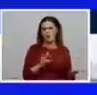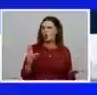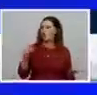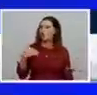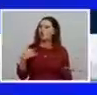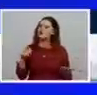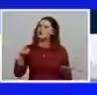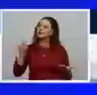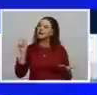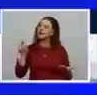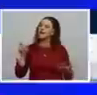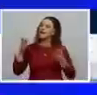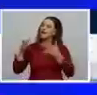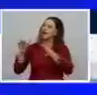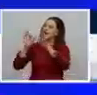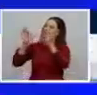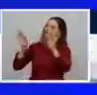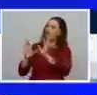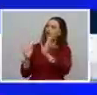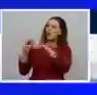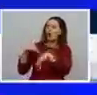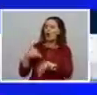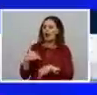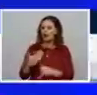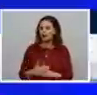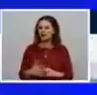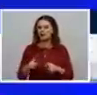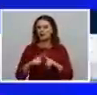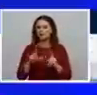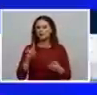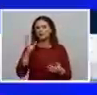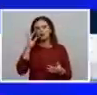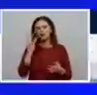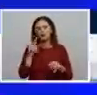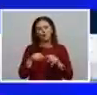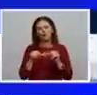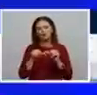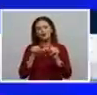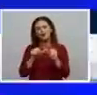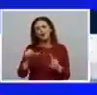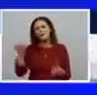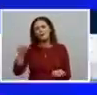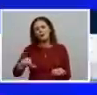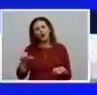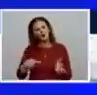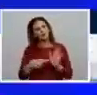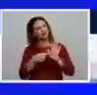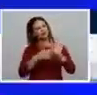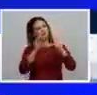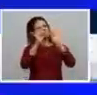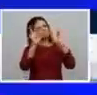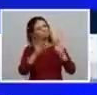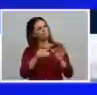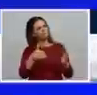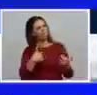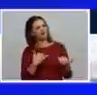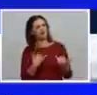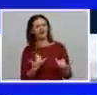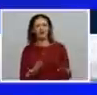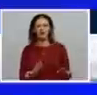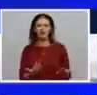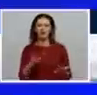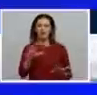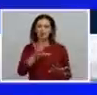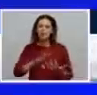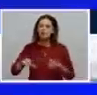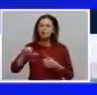tener a esa figura goleador. Y yo creo que ya no se puede seguir perdiendo el prestigio que teníamos o que tenemos en el